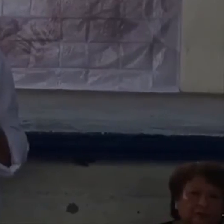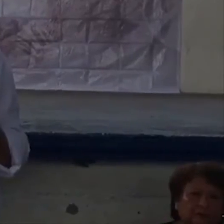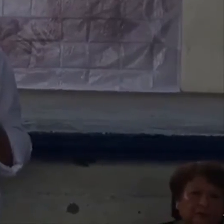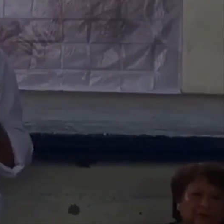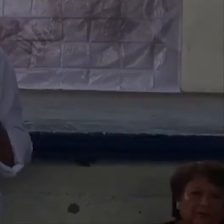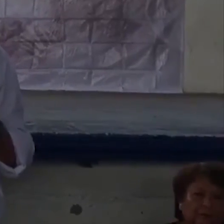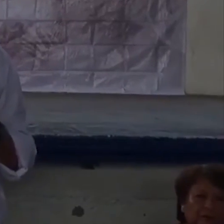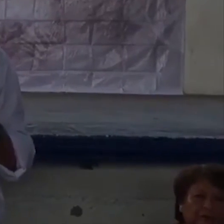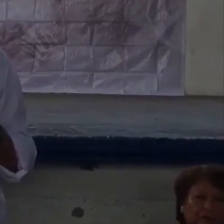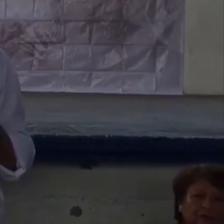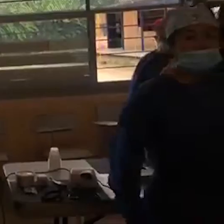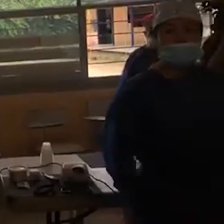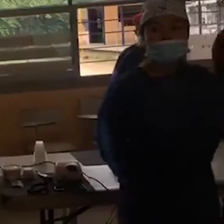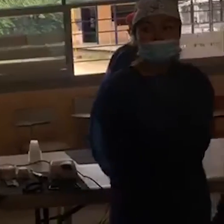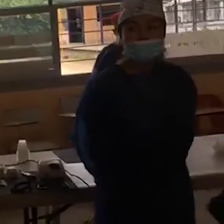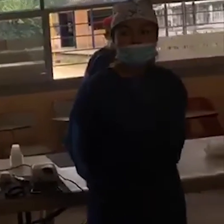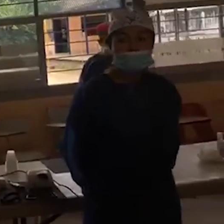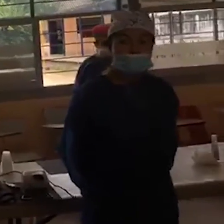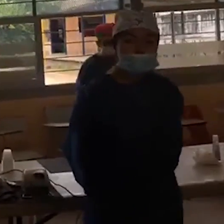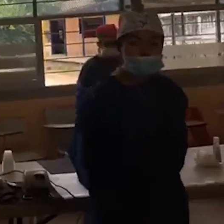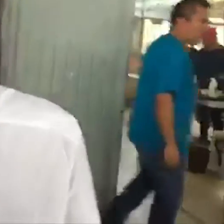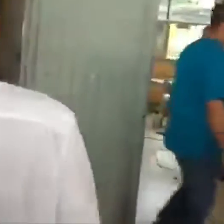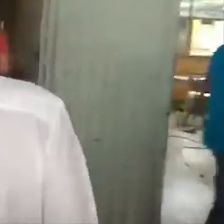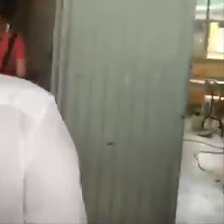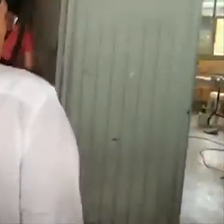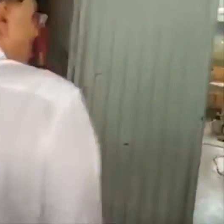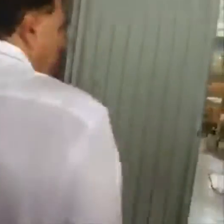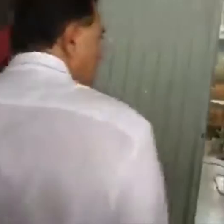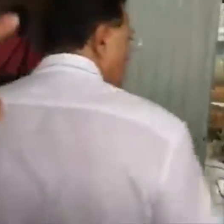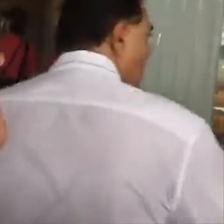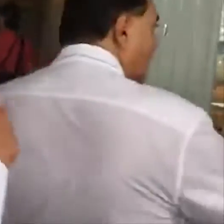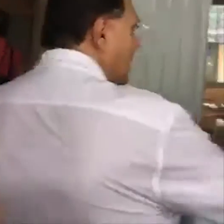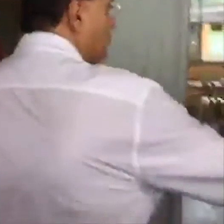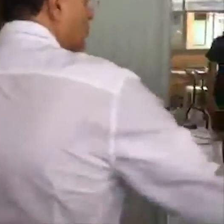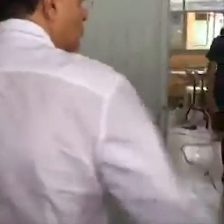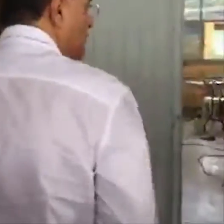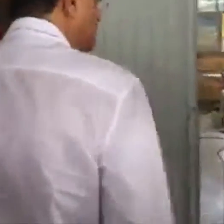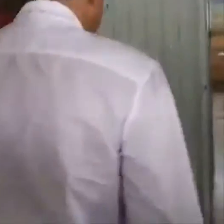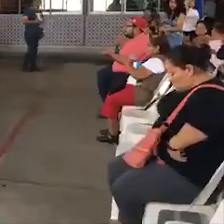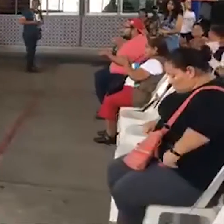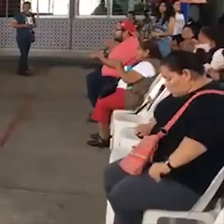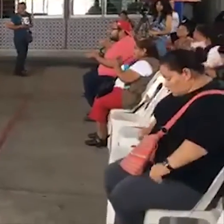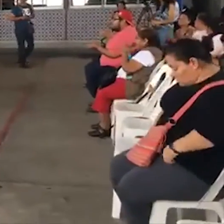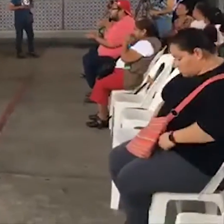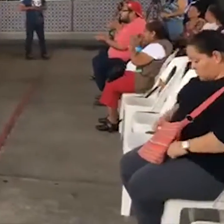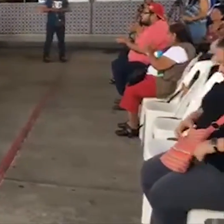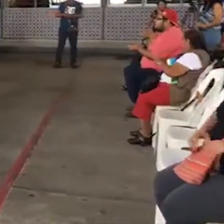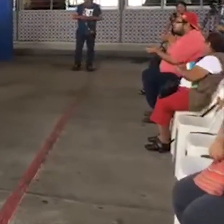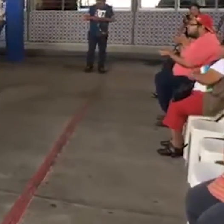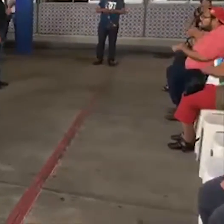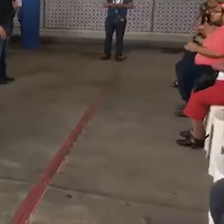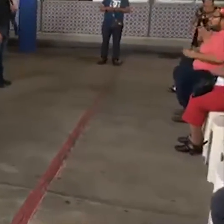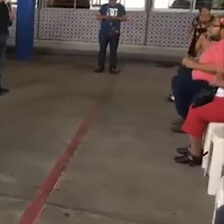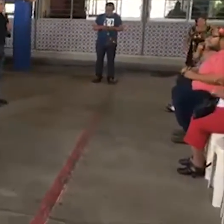El diputado federal Benjamín Robles Montoya arribó a la ciudad de Tuxtepec para inaugurar la caravana Bienestar, que se realizó en la Escuela Primaria Francisco